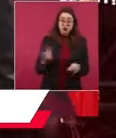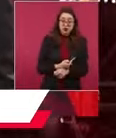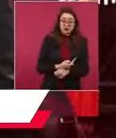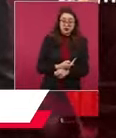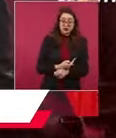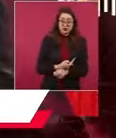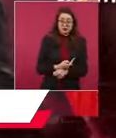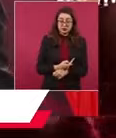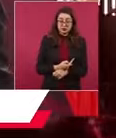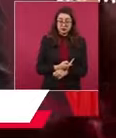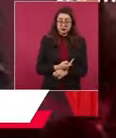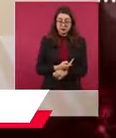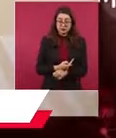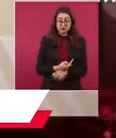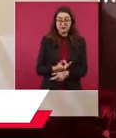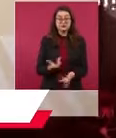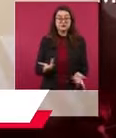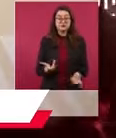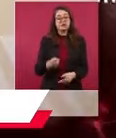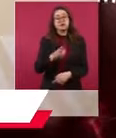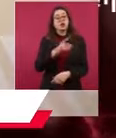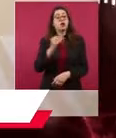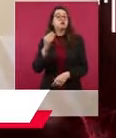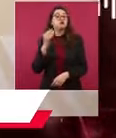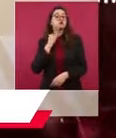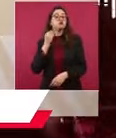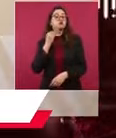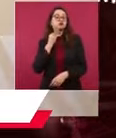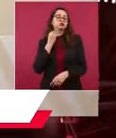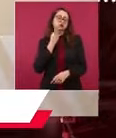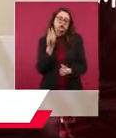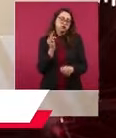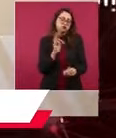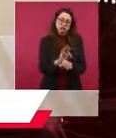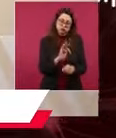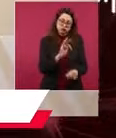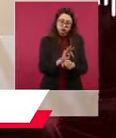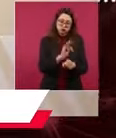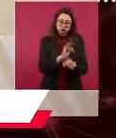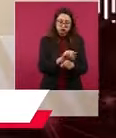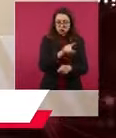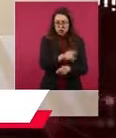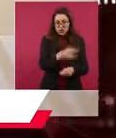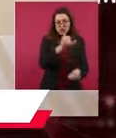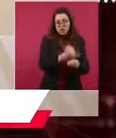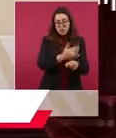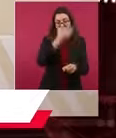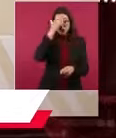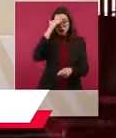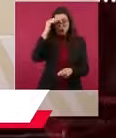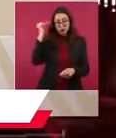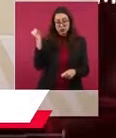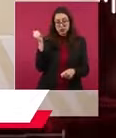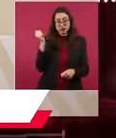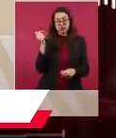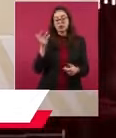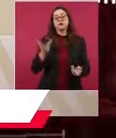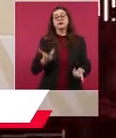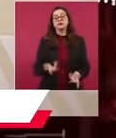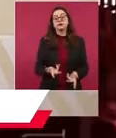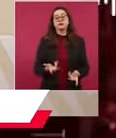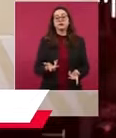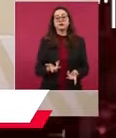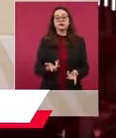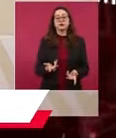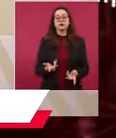presidente. A mis amigos sandinistas, o no sé si están en la cárcel, otros en el destierro y otros en el poder.